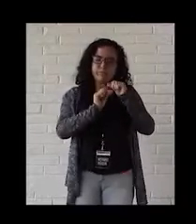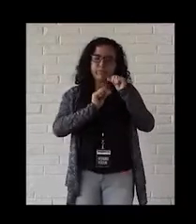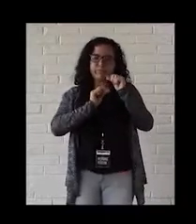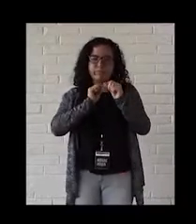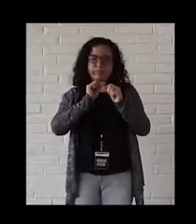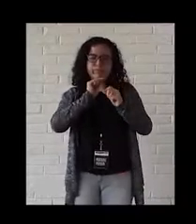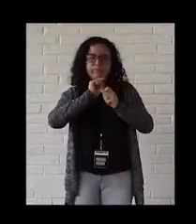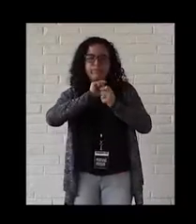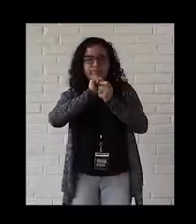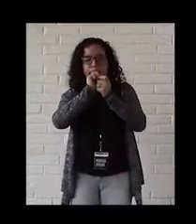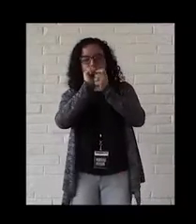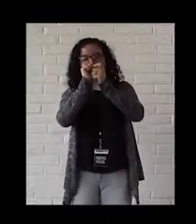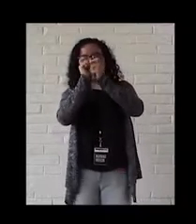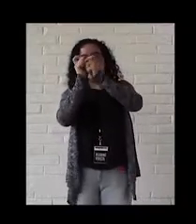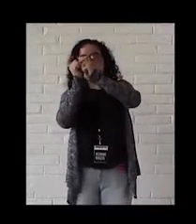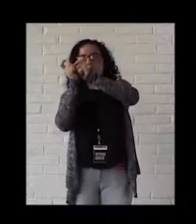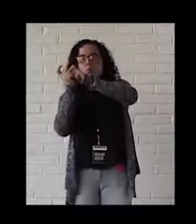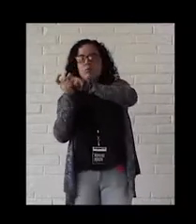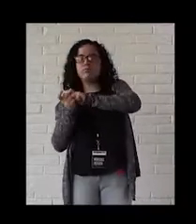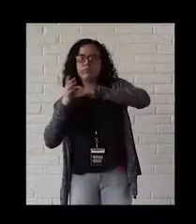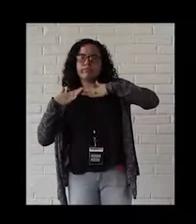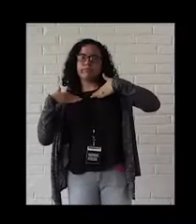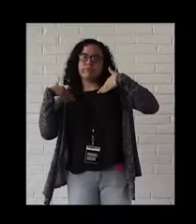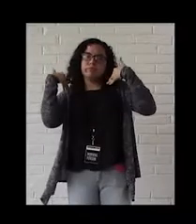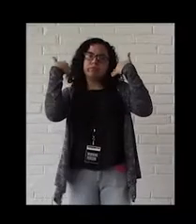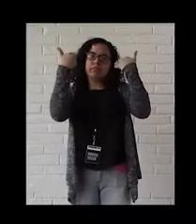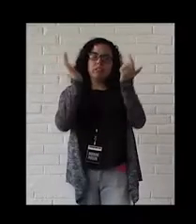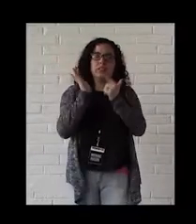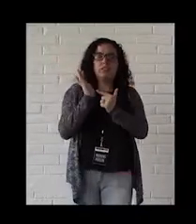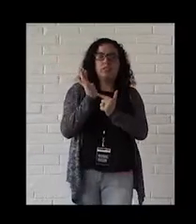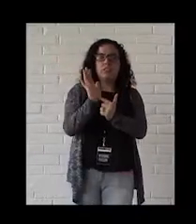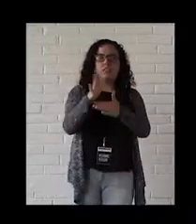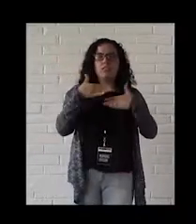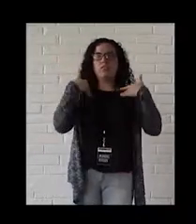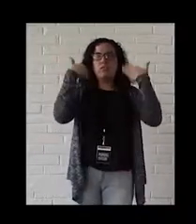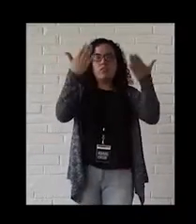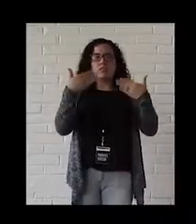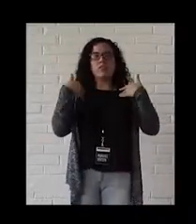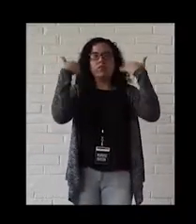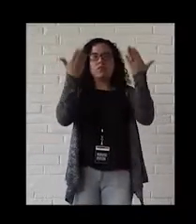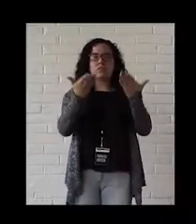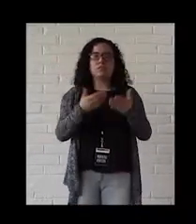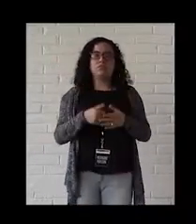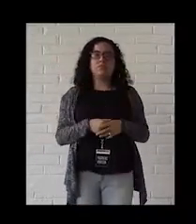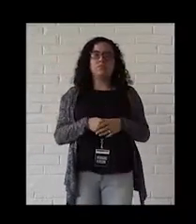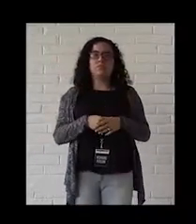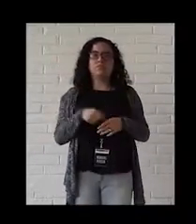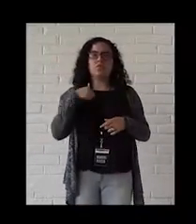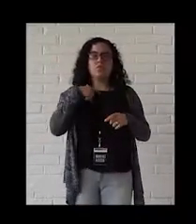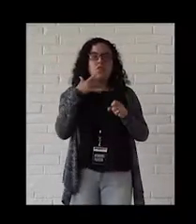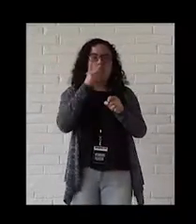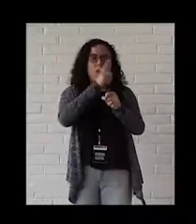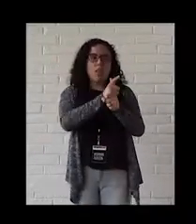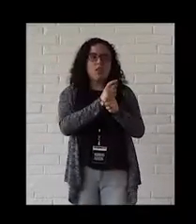más confianza, con más presencia y cada vez más y más confianza. Cuando yo descubrí esto, dije,